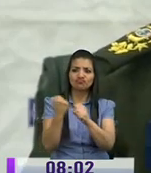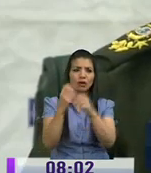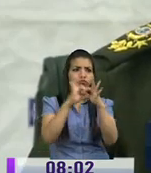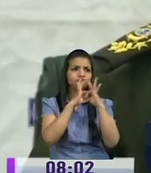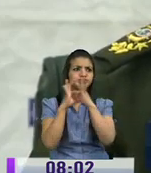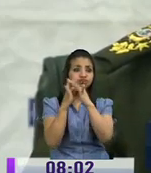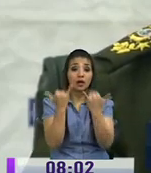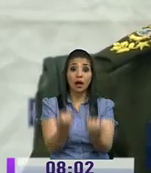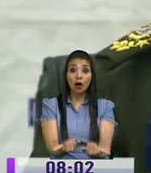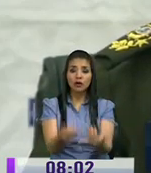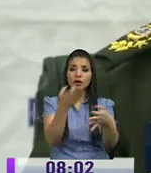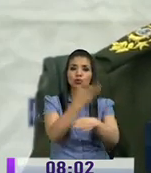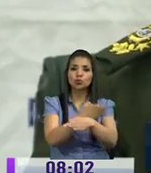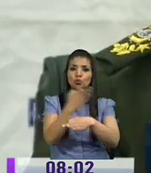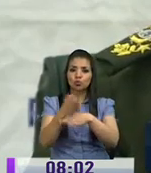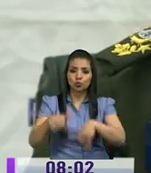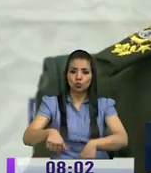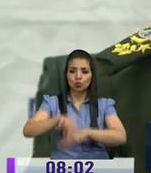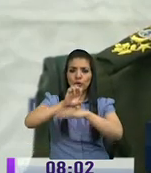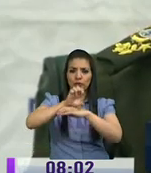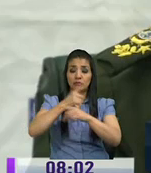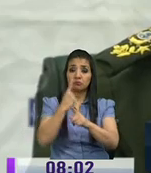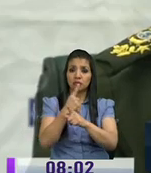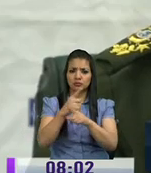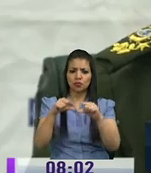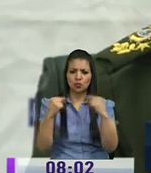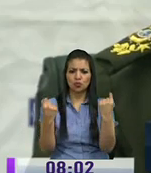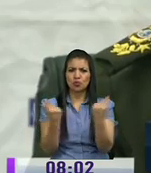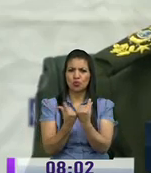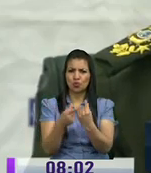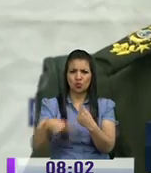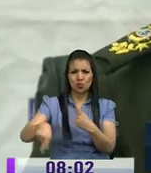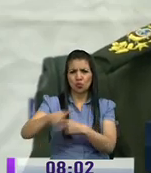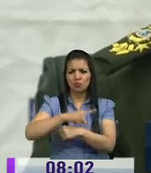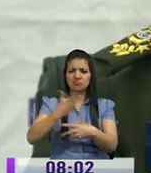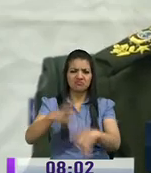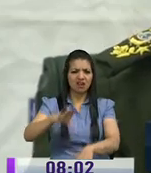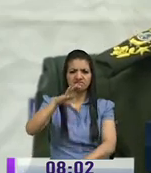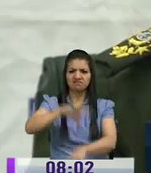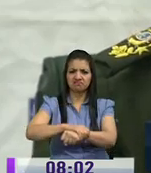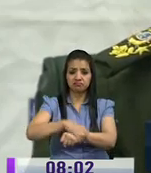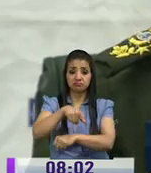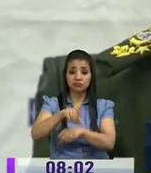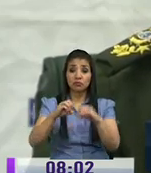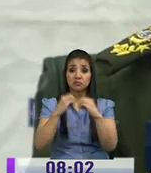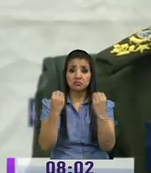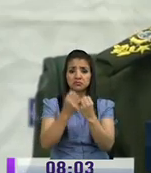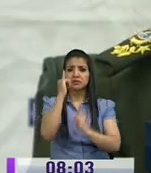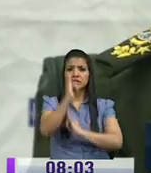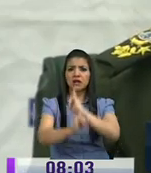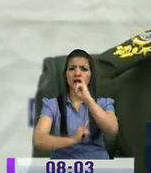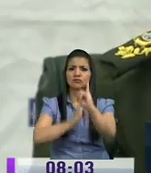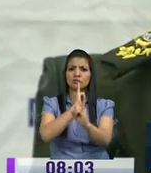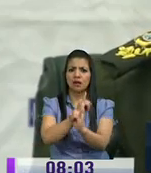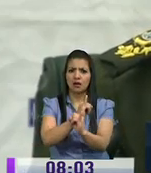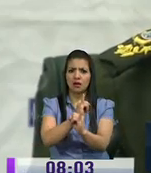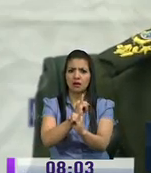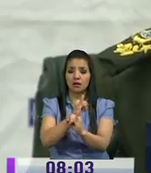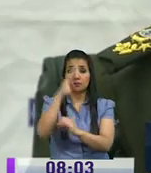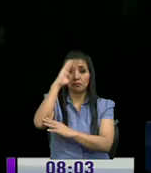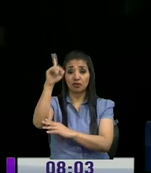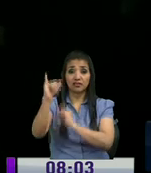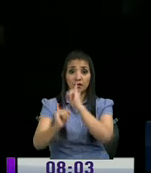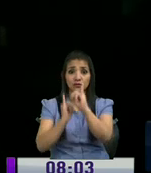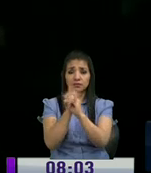Ecuador y de lo cual se ha desarticulado a esta organización transnacional de coordinación con la